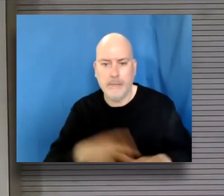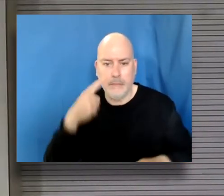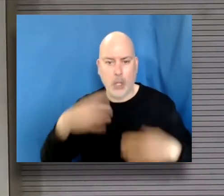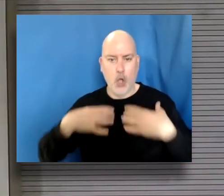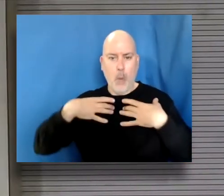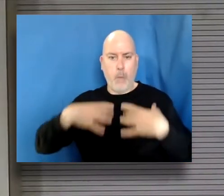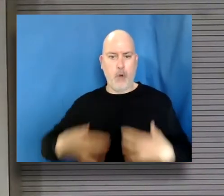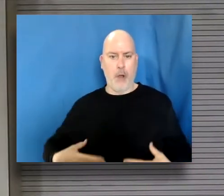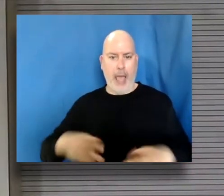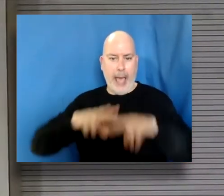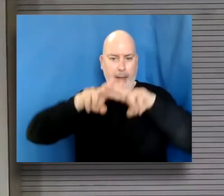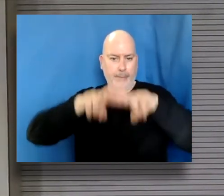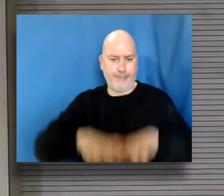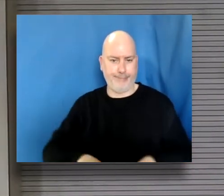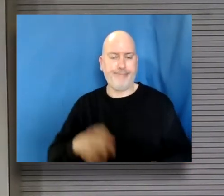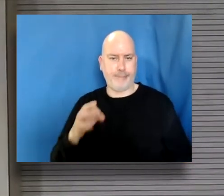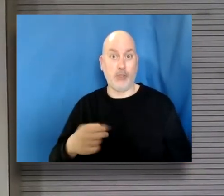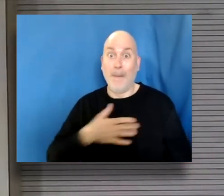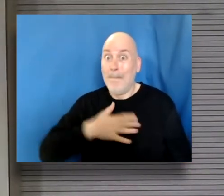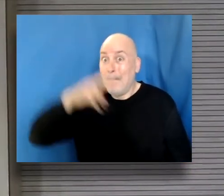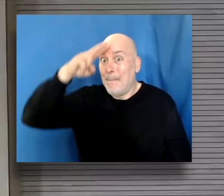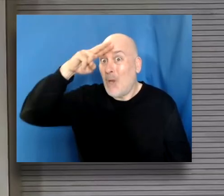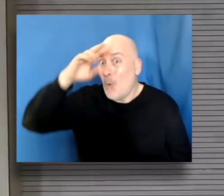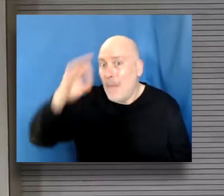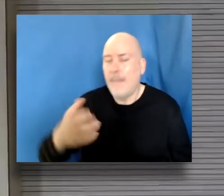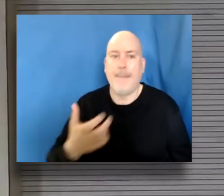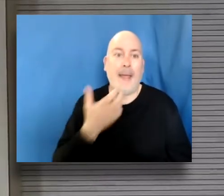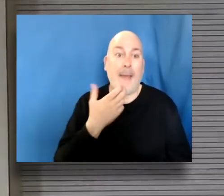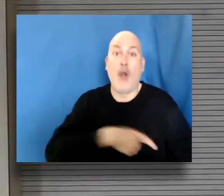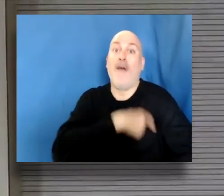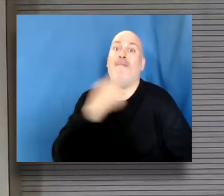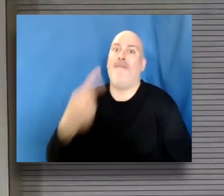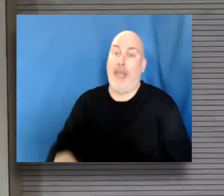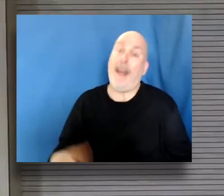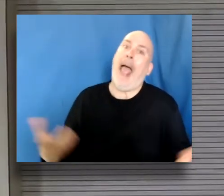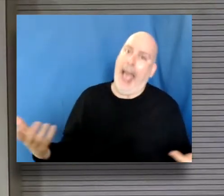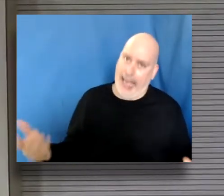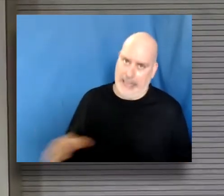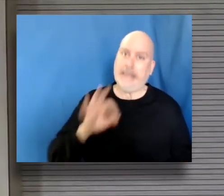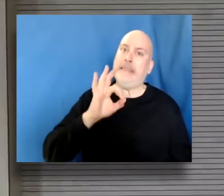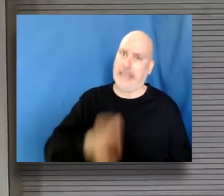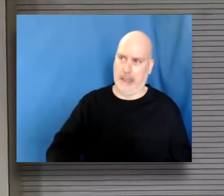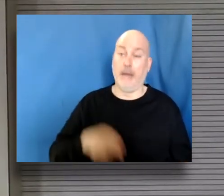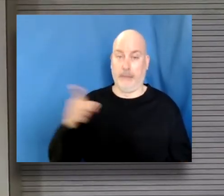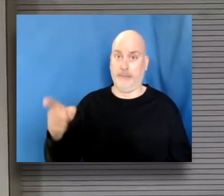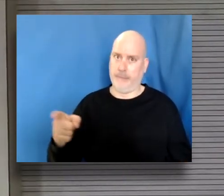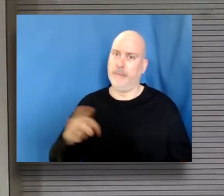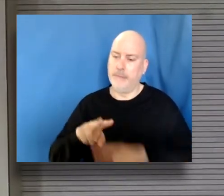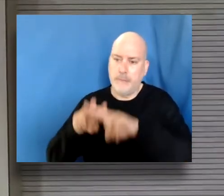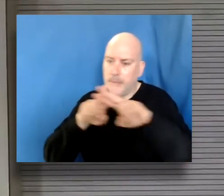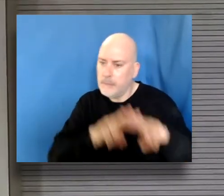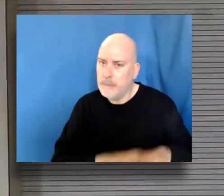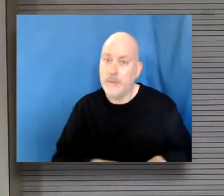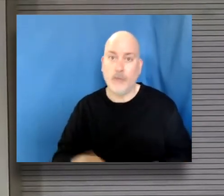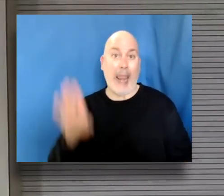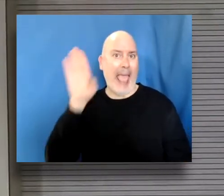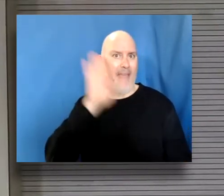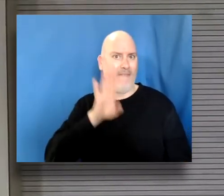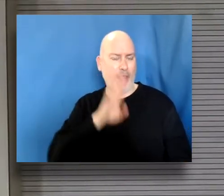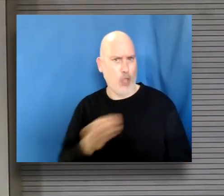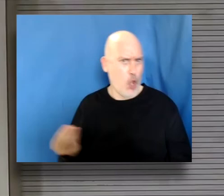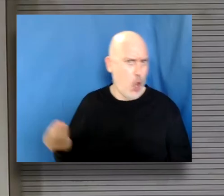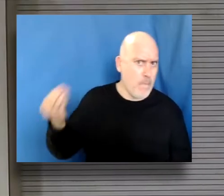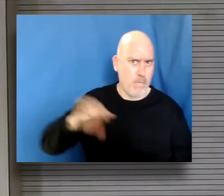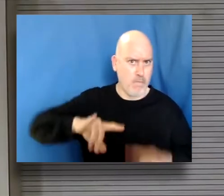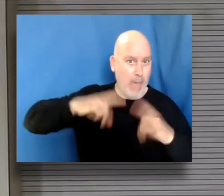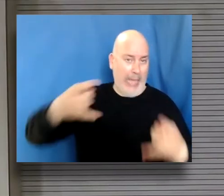ningún problema. Me preocuparía si se acompañara, por ejemplo, de fiebre, ¿no? En este caso, pues sí que hay que descartar una sobreinfección, pero si es un